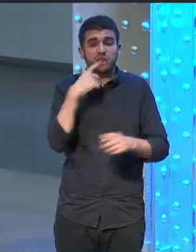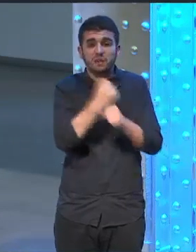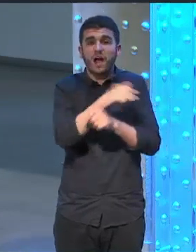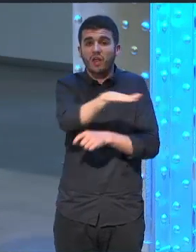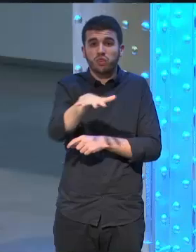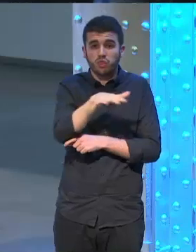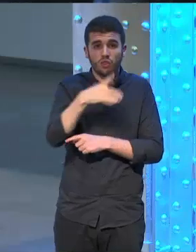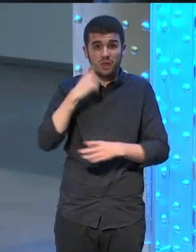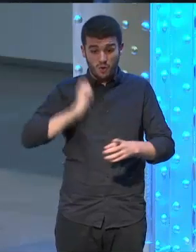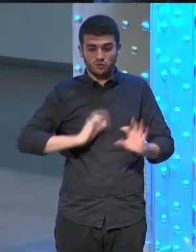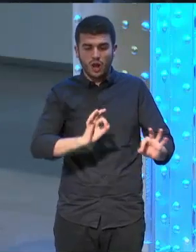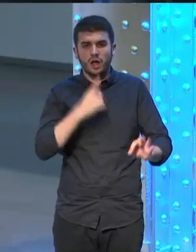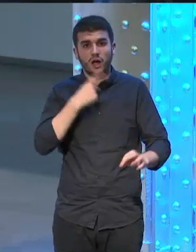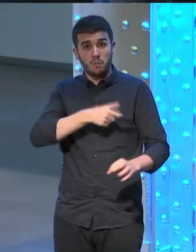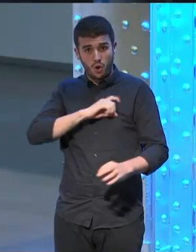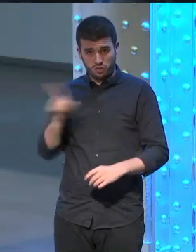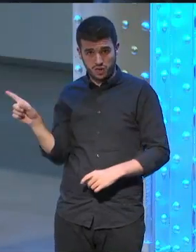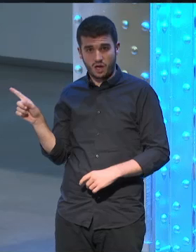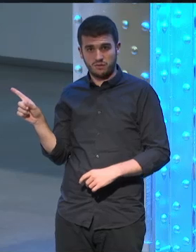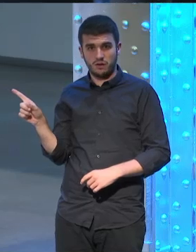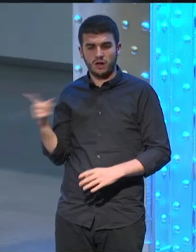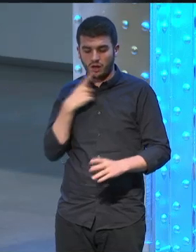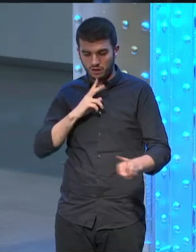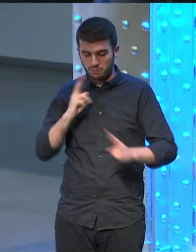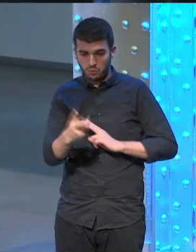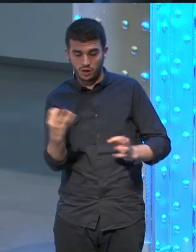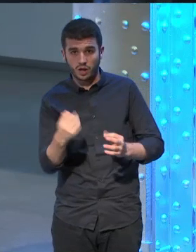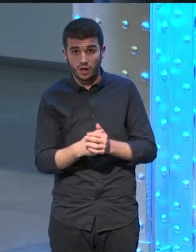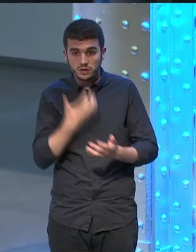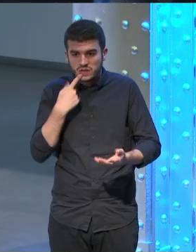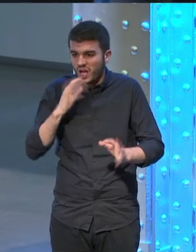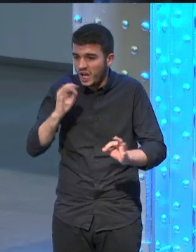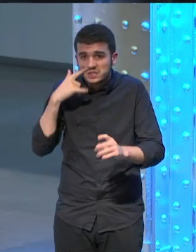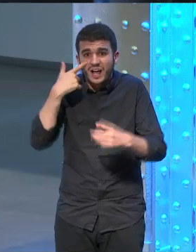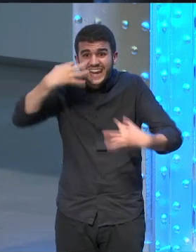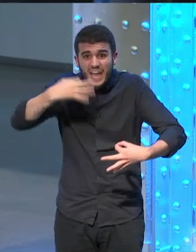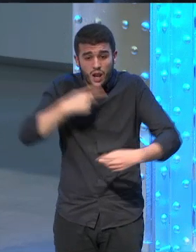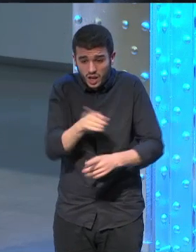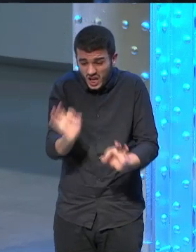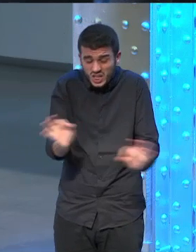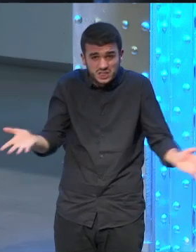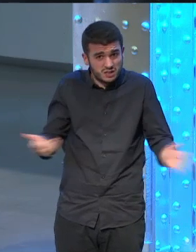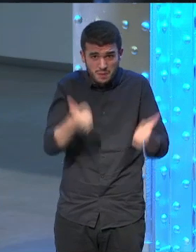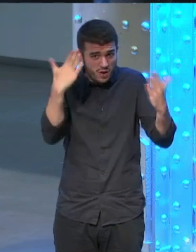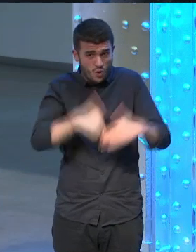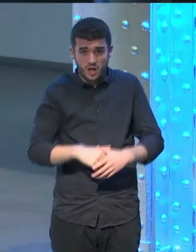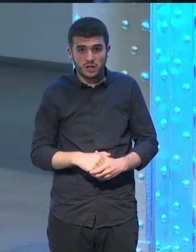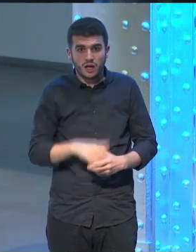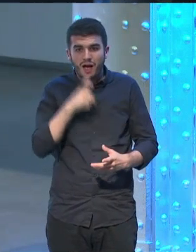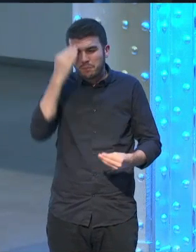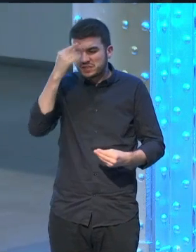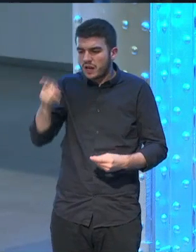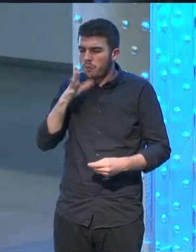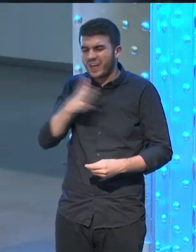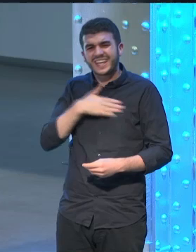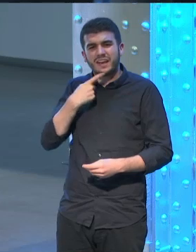nivel profesional es que son policías. ¿Qué te van a responder si no ven otra cosa? Entonces hay que pensar por qué ellas quieren ser